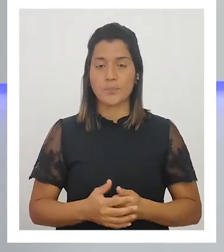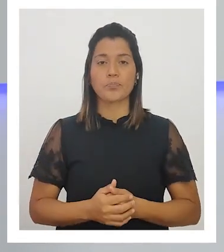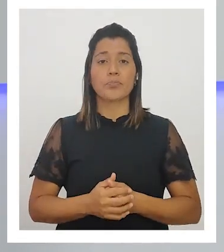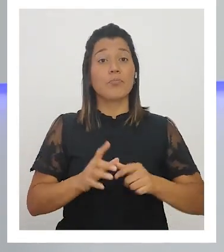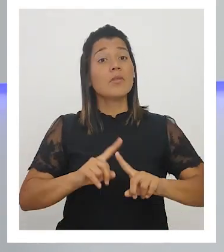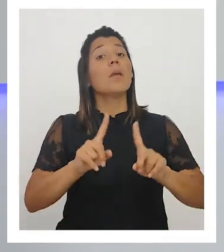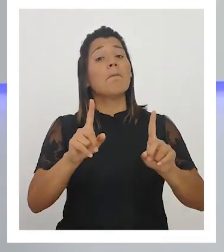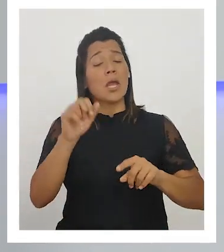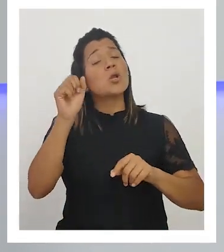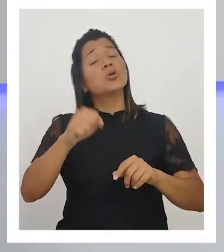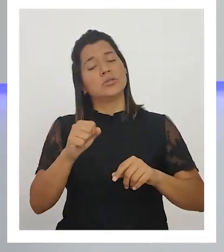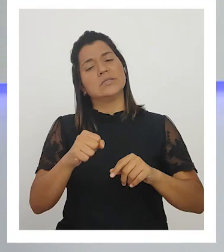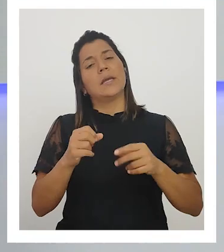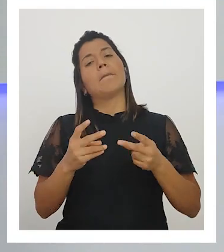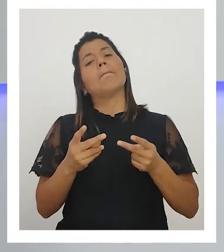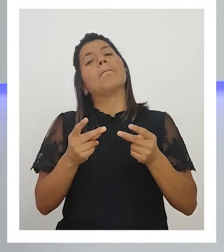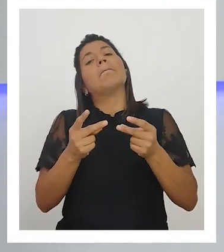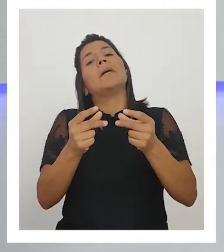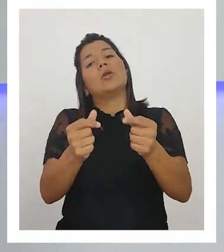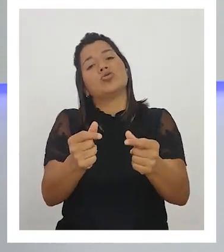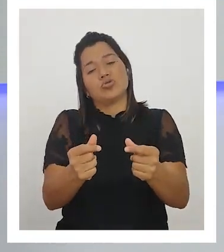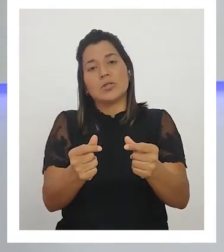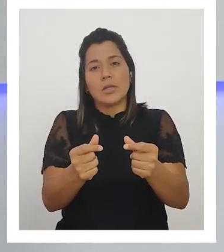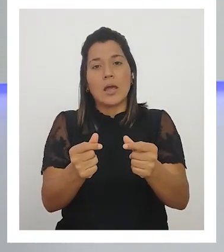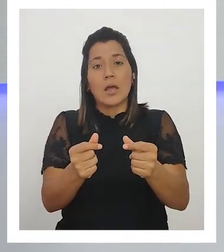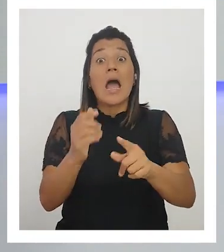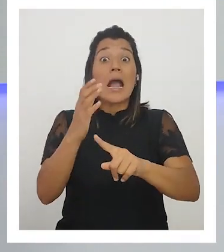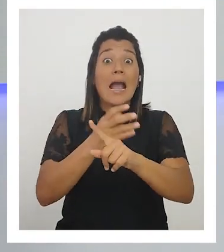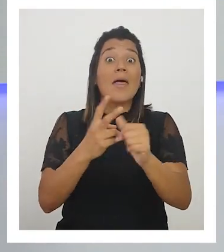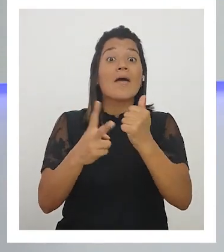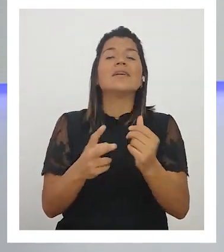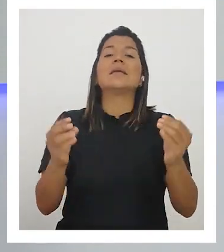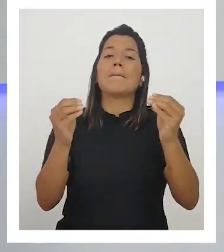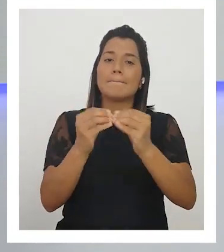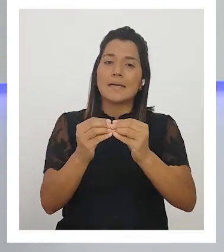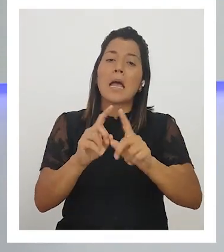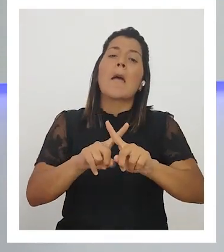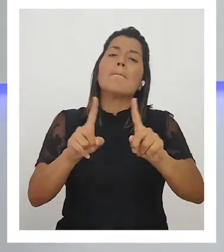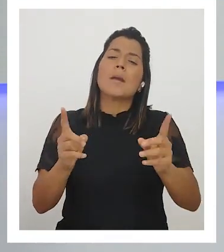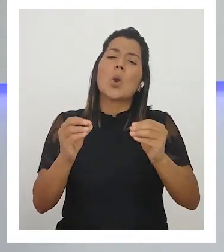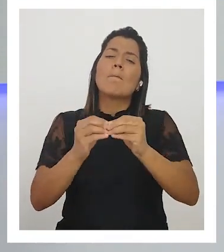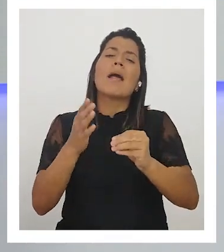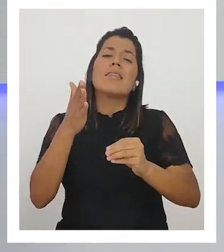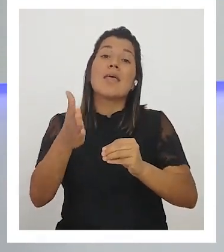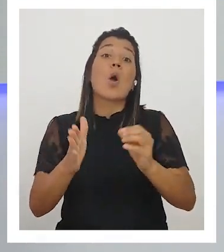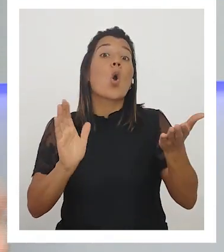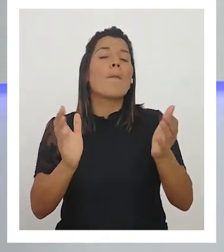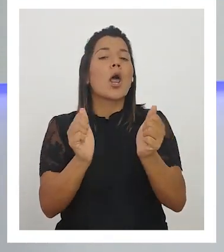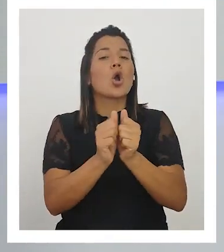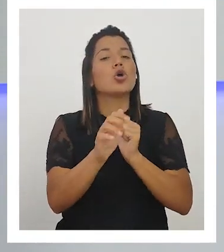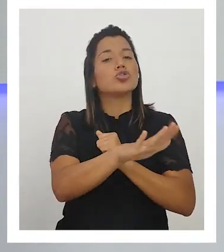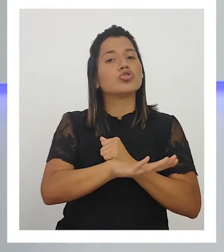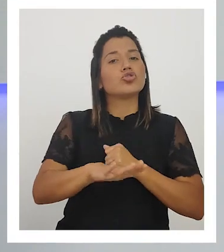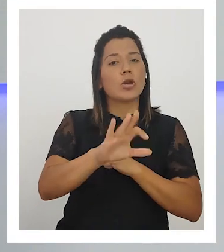velocidad que, aunque es cada vez mayor, es mucho más baja que las zonas francas. Eso es una realidad. Claramente, las